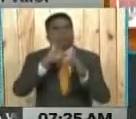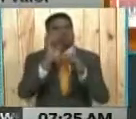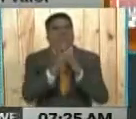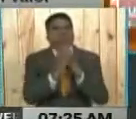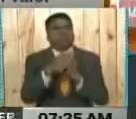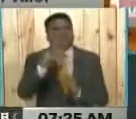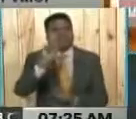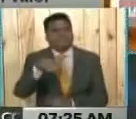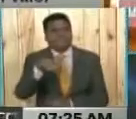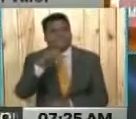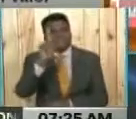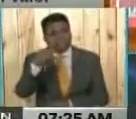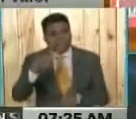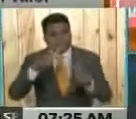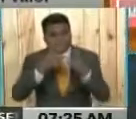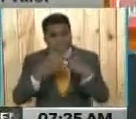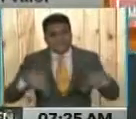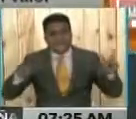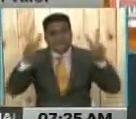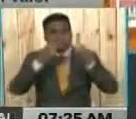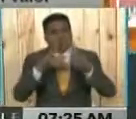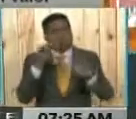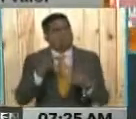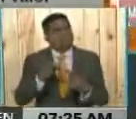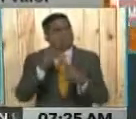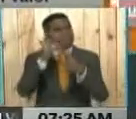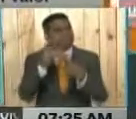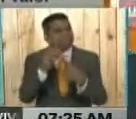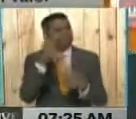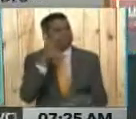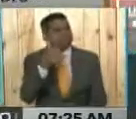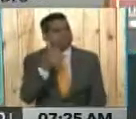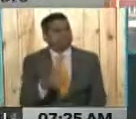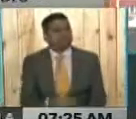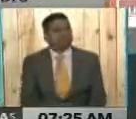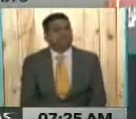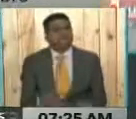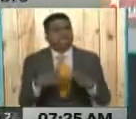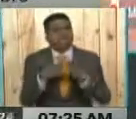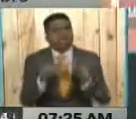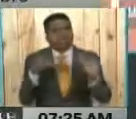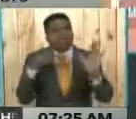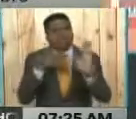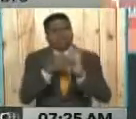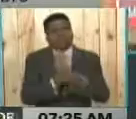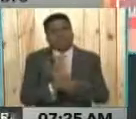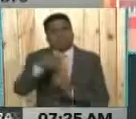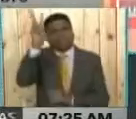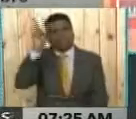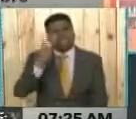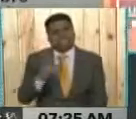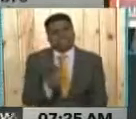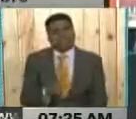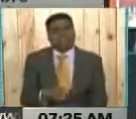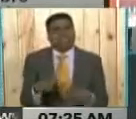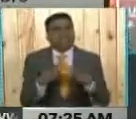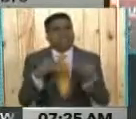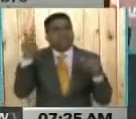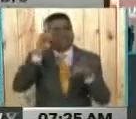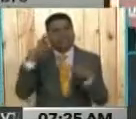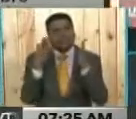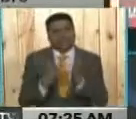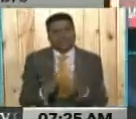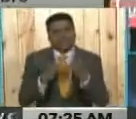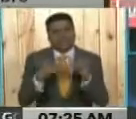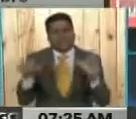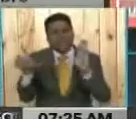su valor específico dentro, insisto, del acontecer de un país. Y creo que todos los venezolanos y las venezolanas tenemos